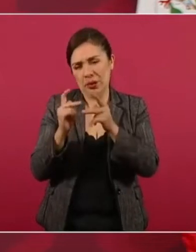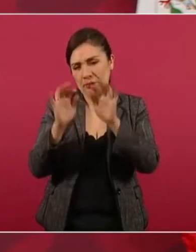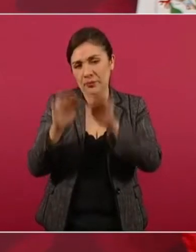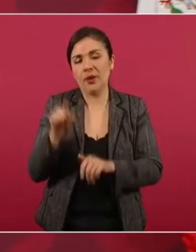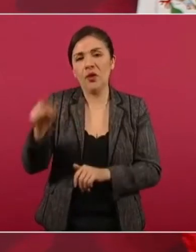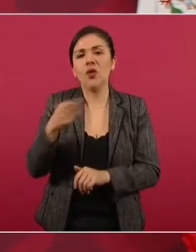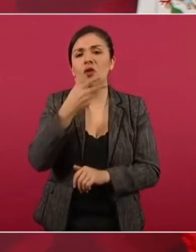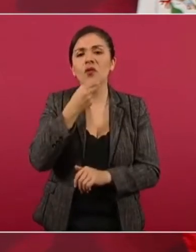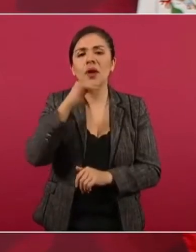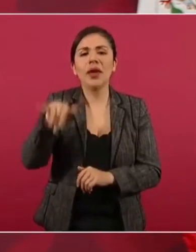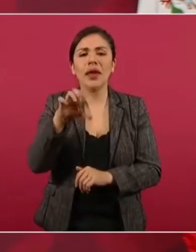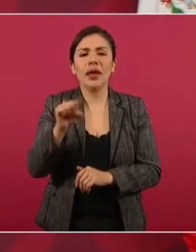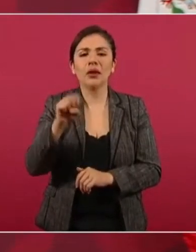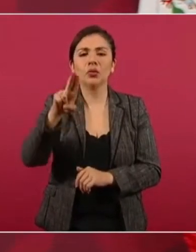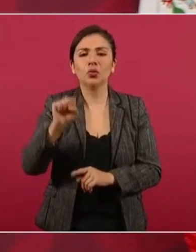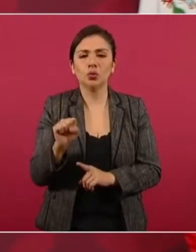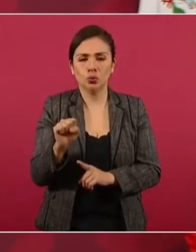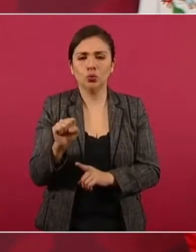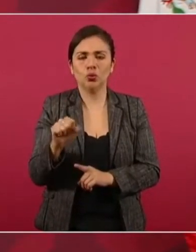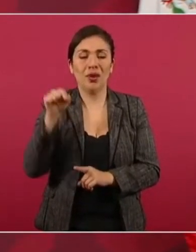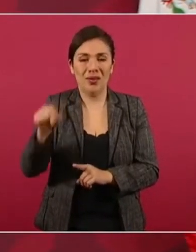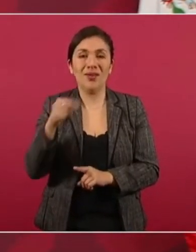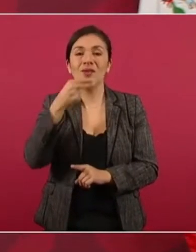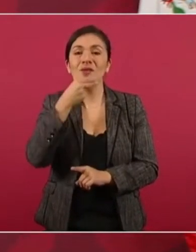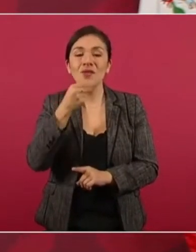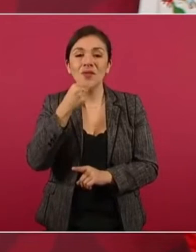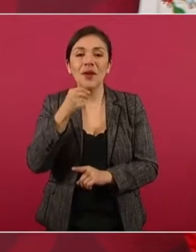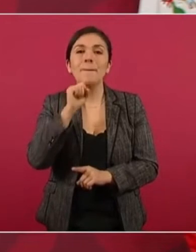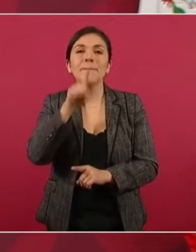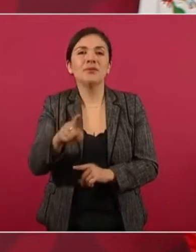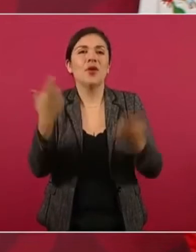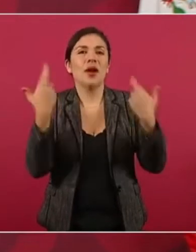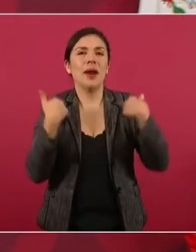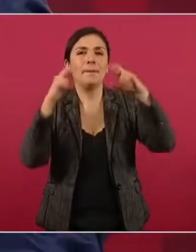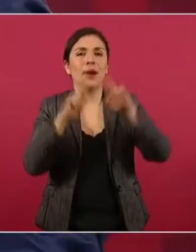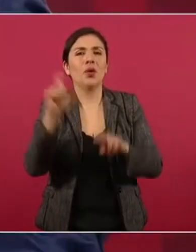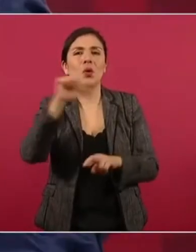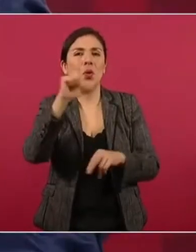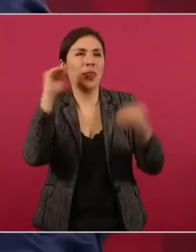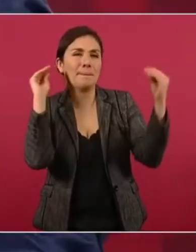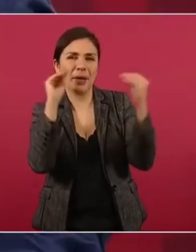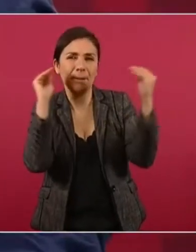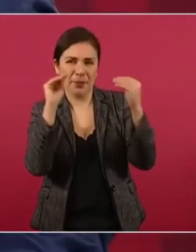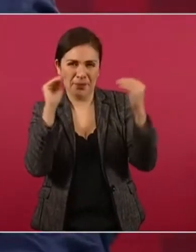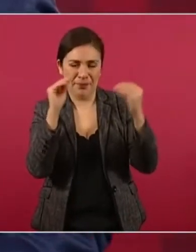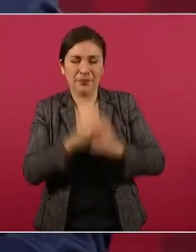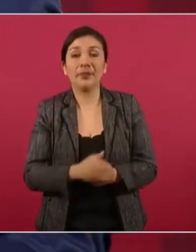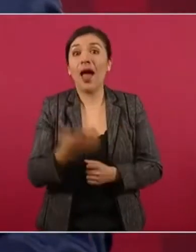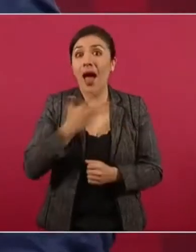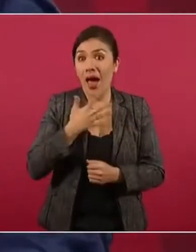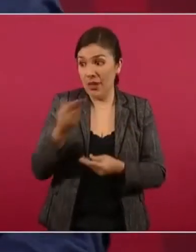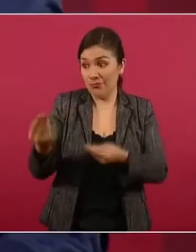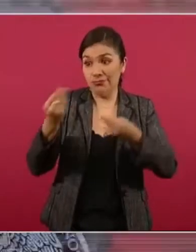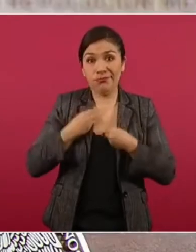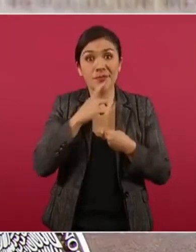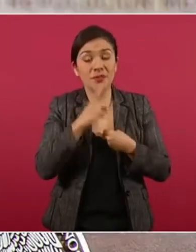a Jesús Seade, que fue el que nos representó en la negociación. Y ahí tengo la respuesta.